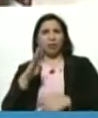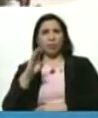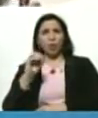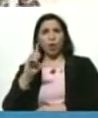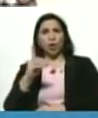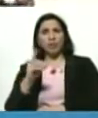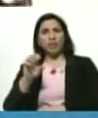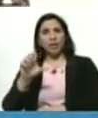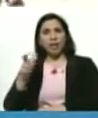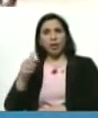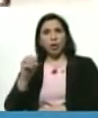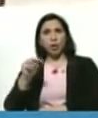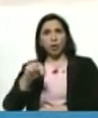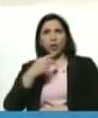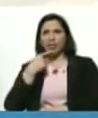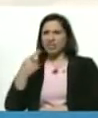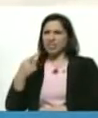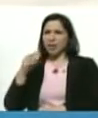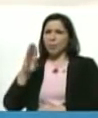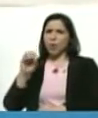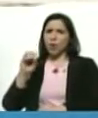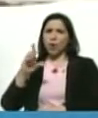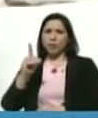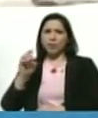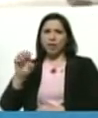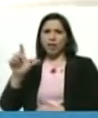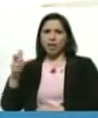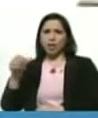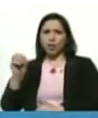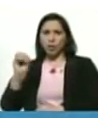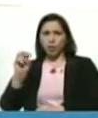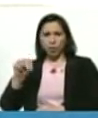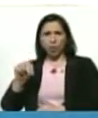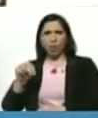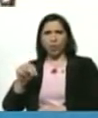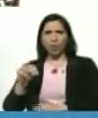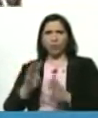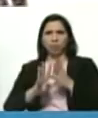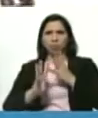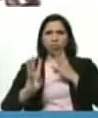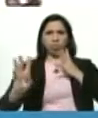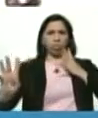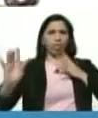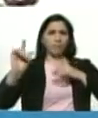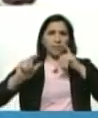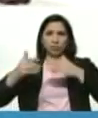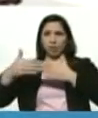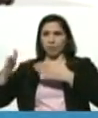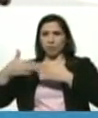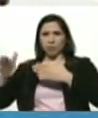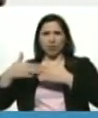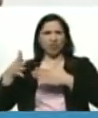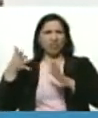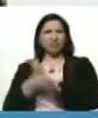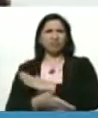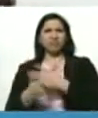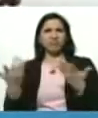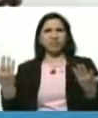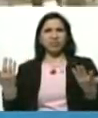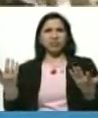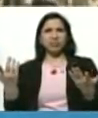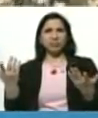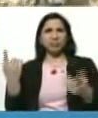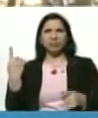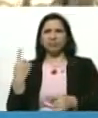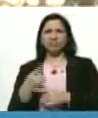había mucha gente sea bodegón y había mucha gente en la puerta haciendo colas para comprar ese era un bodegón tengo que averiguar